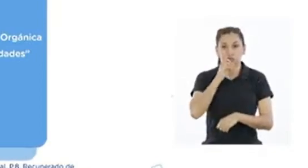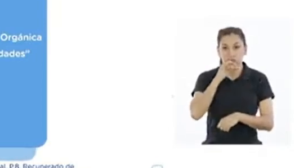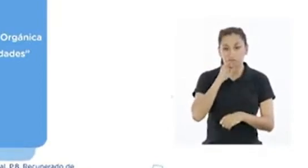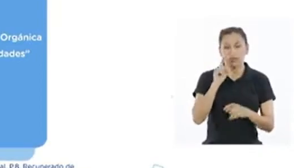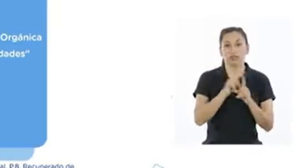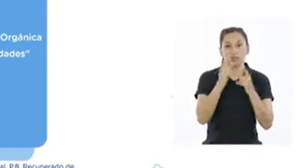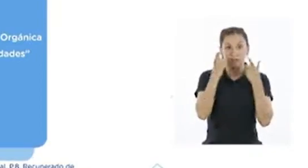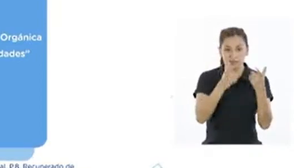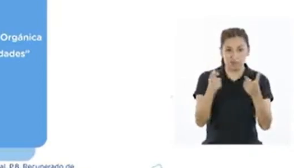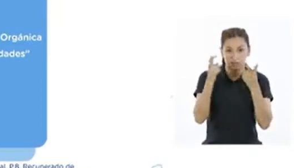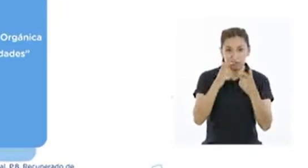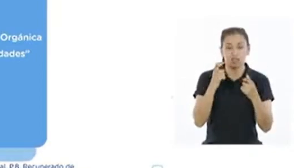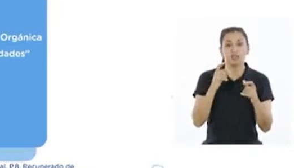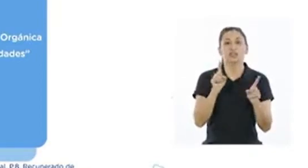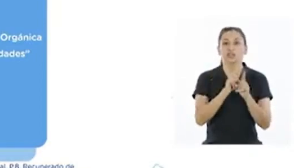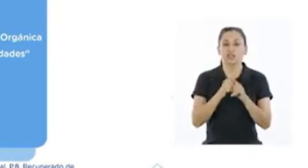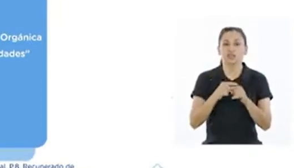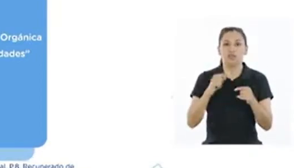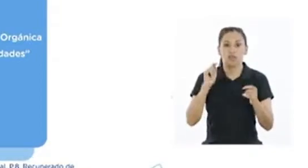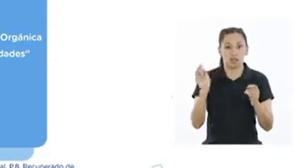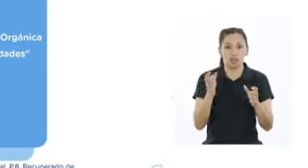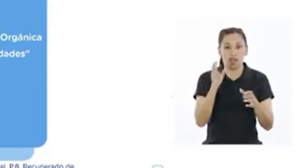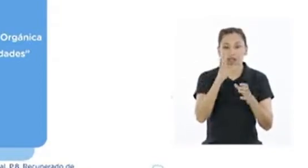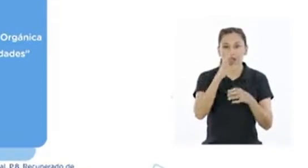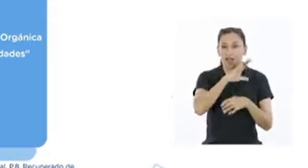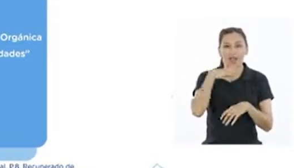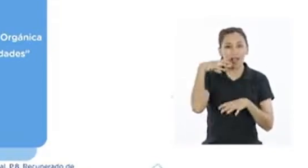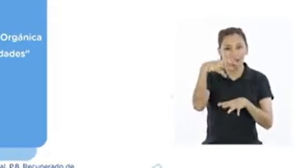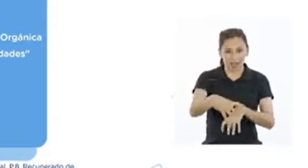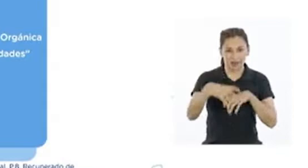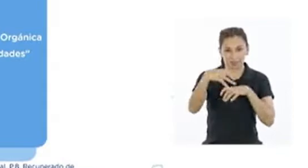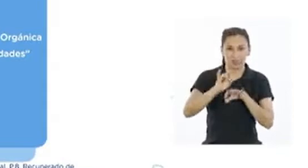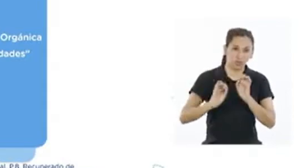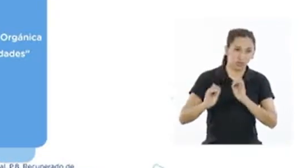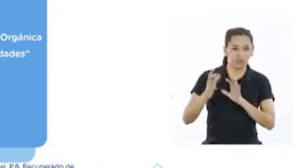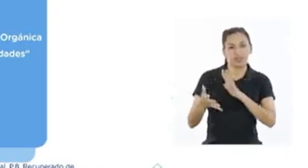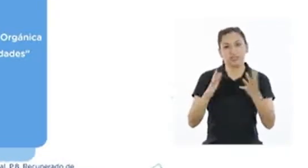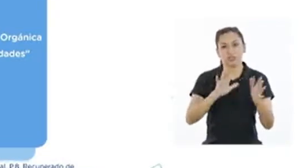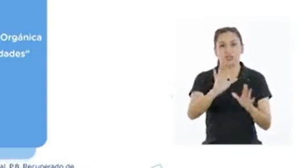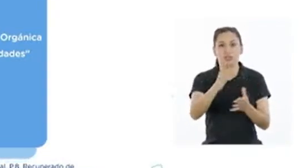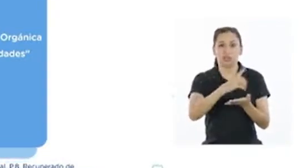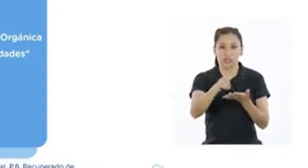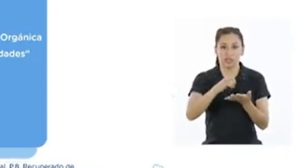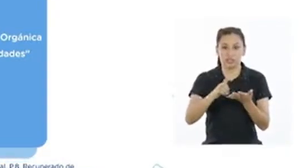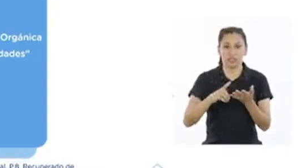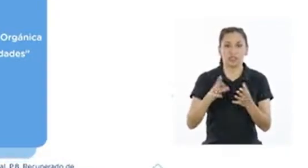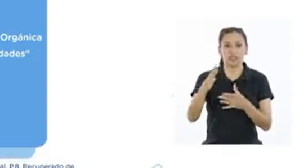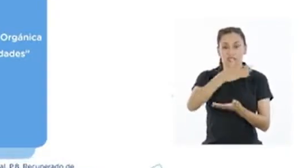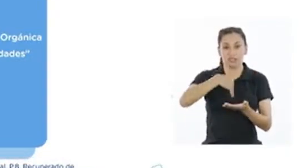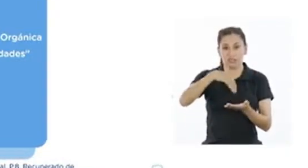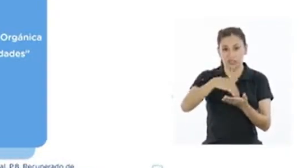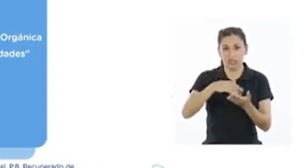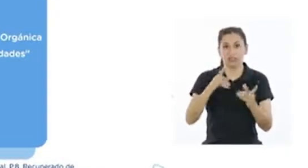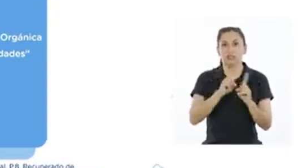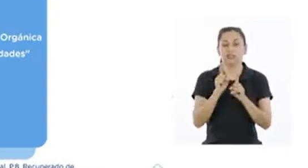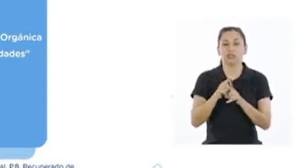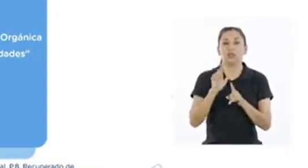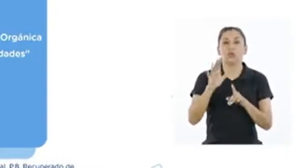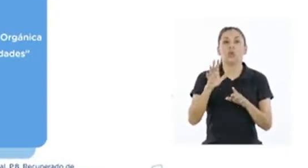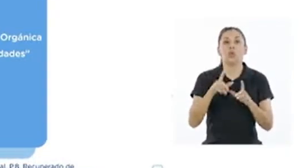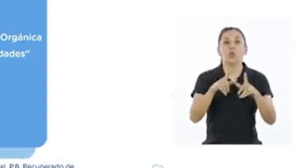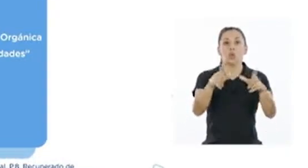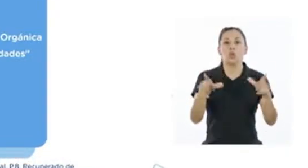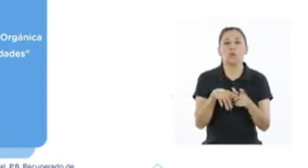vigilancia ciudadana, rondas urbanas, campesinas o similares de nivel distrital o de centros poblados en